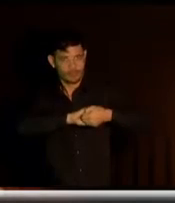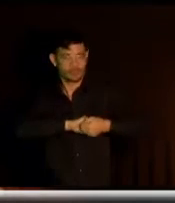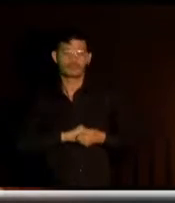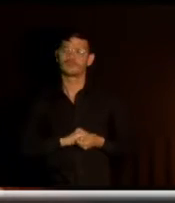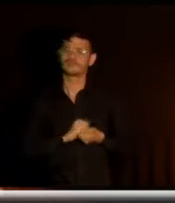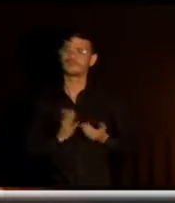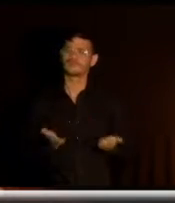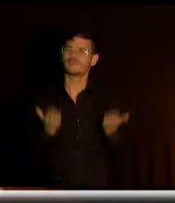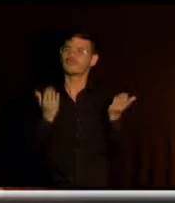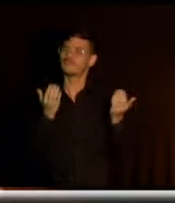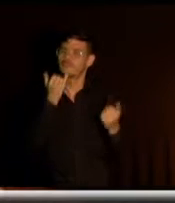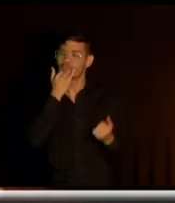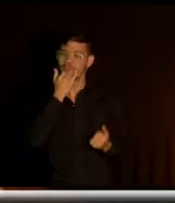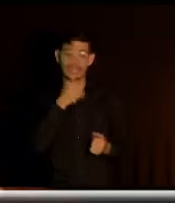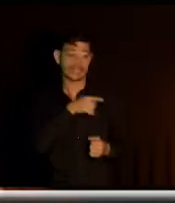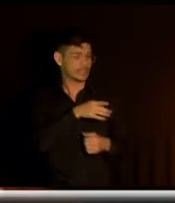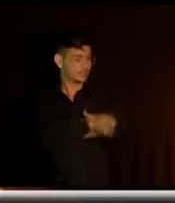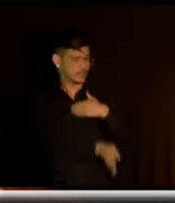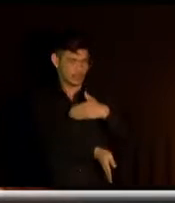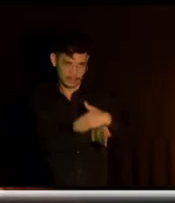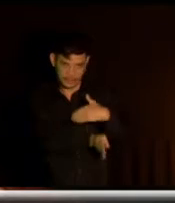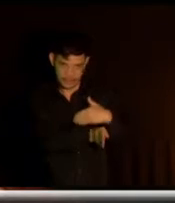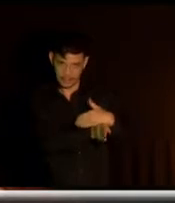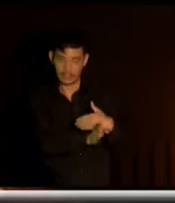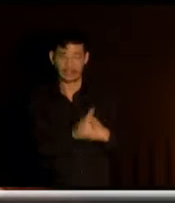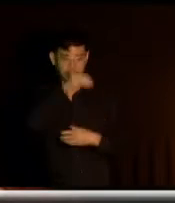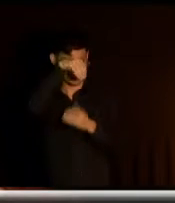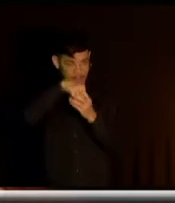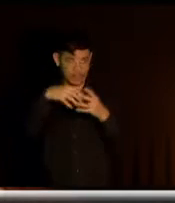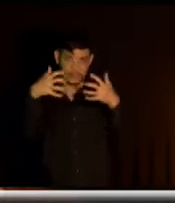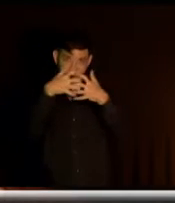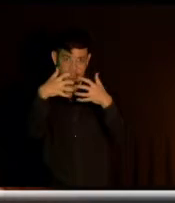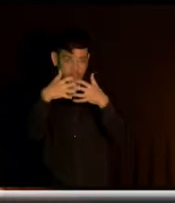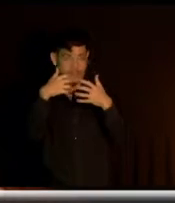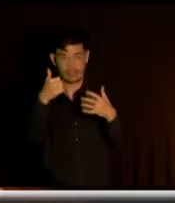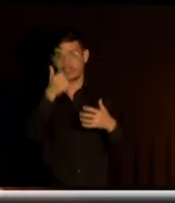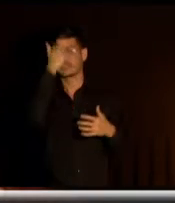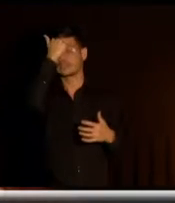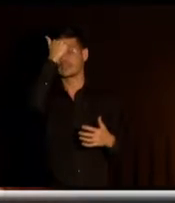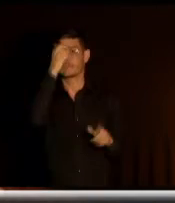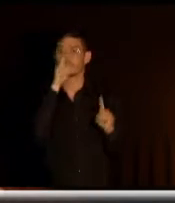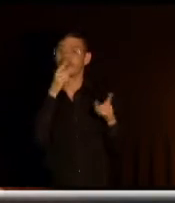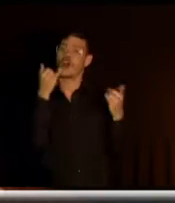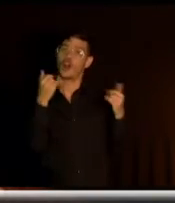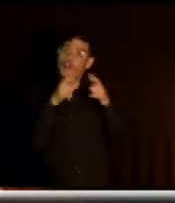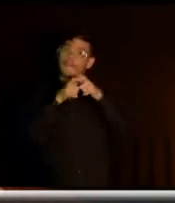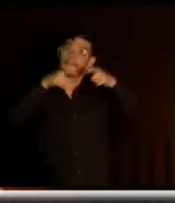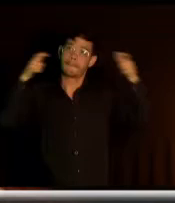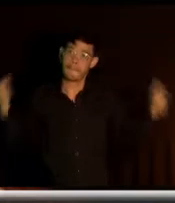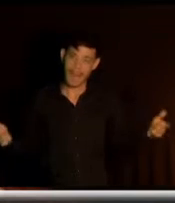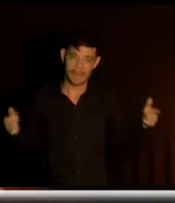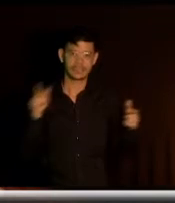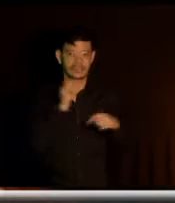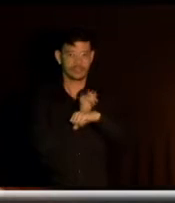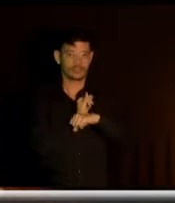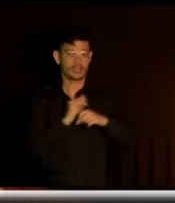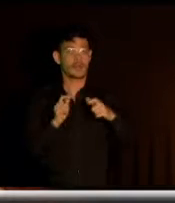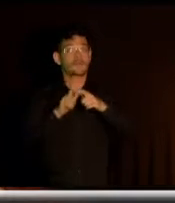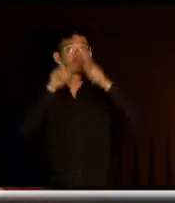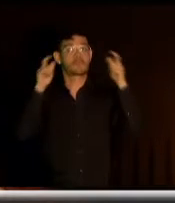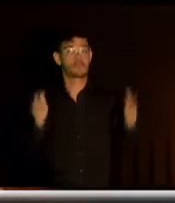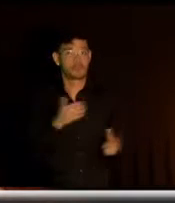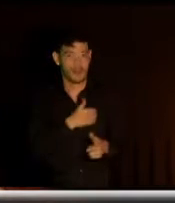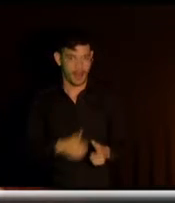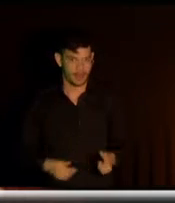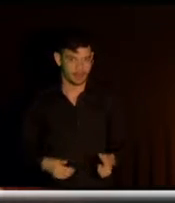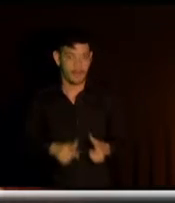van a seguir siendo el centro del sistema, pero van a tener más instituciones, van a tener más presidentes, van a tener más representantes,